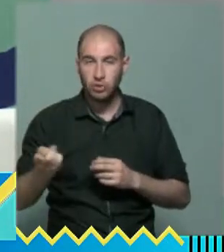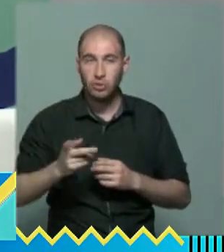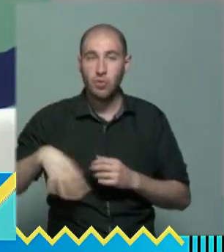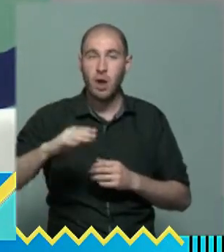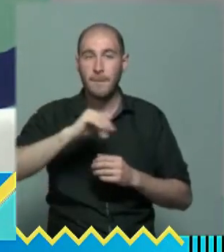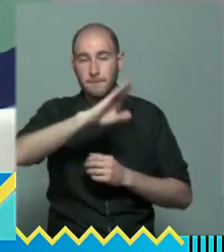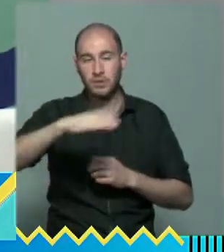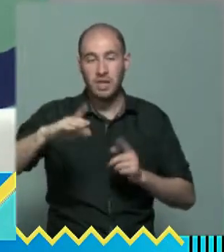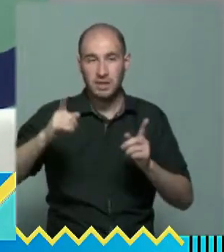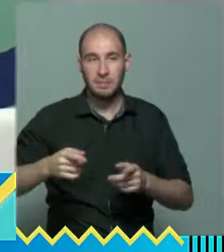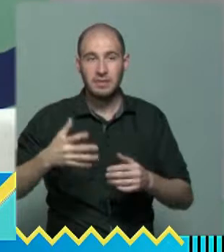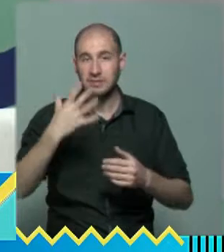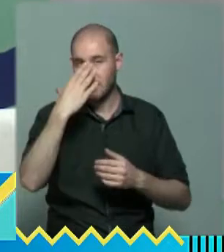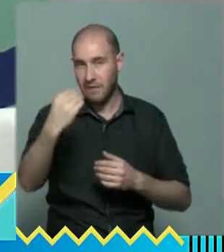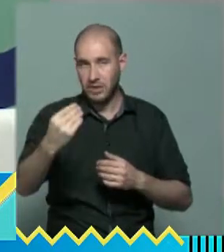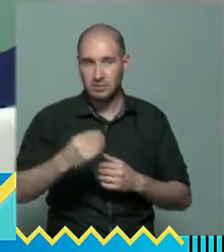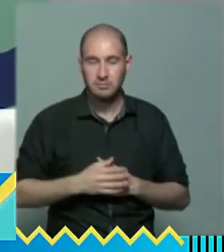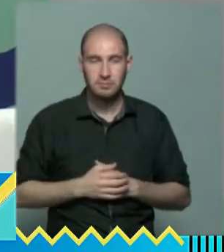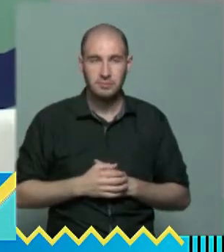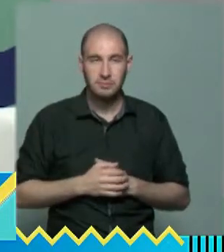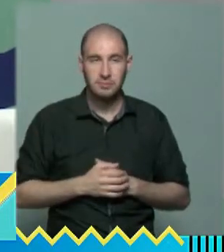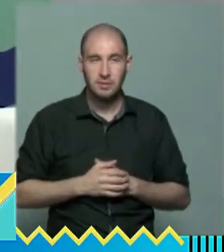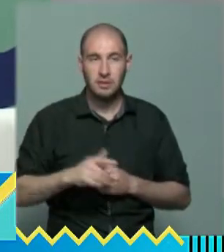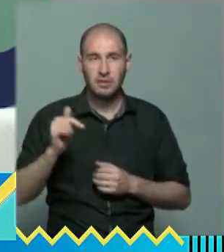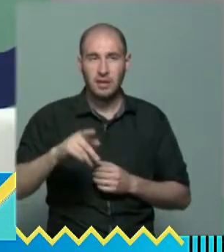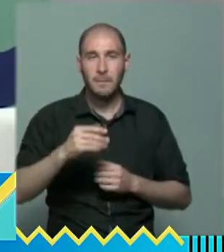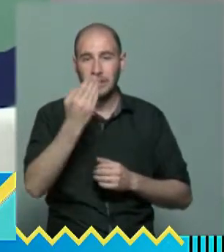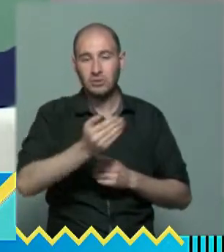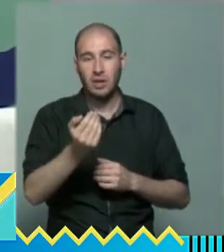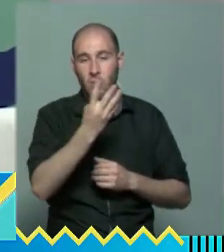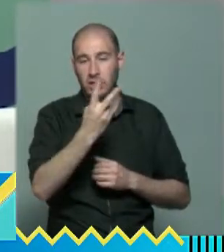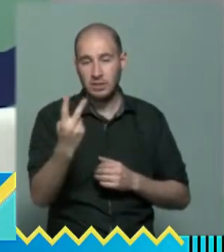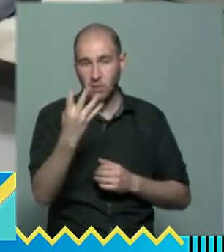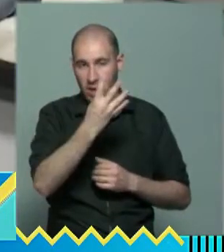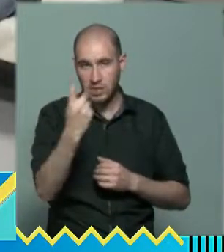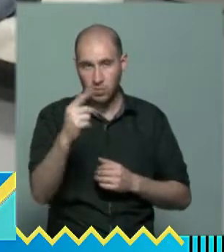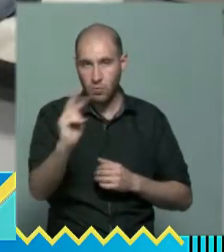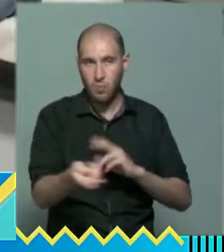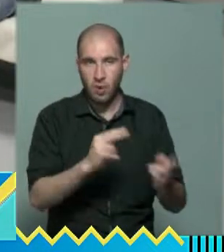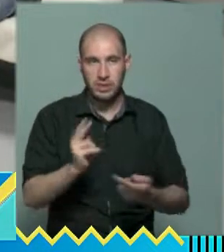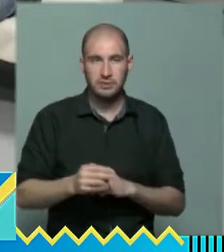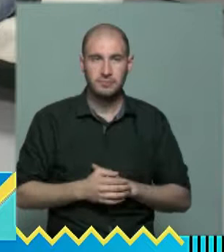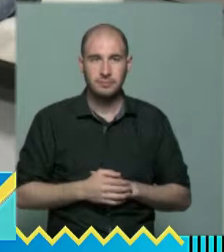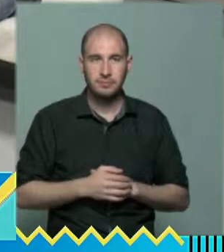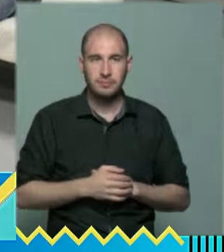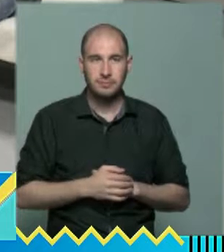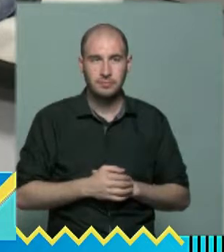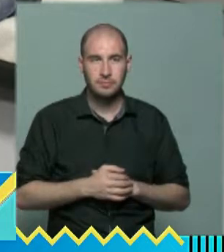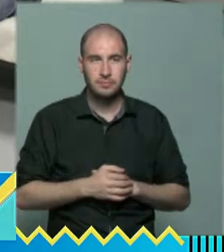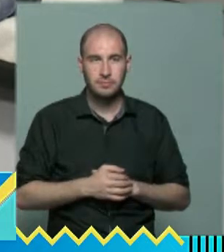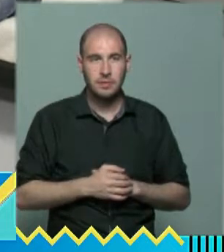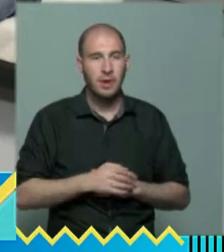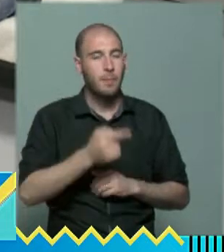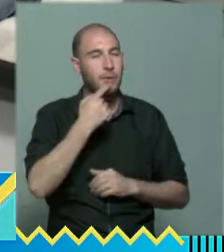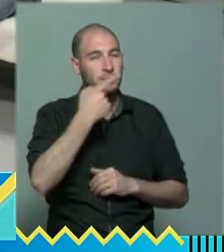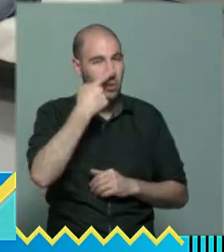zona cordillerana también con una Traffic, que prácticamente se llevaron 41 personas, ¿no?, en estos tres hechos. Bien.